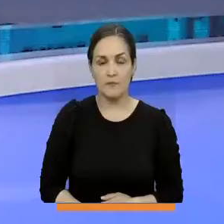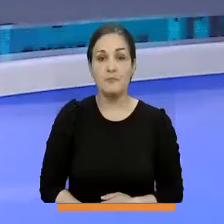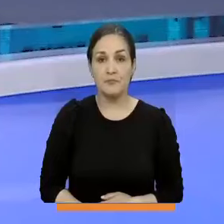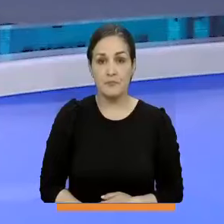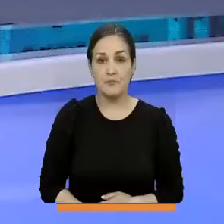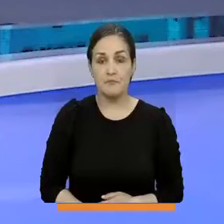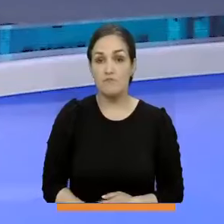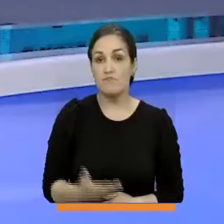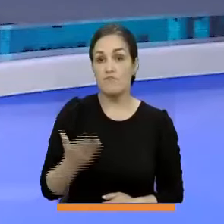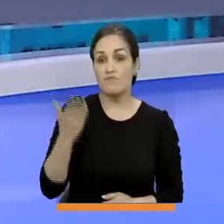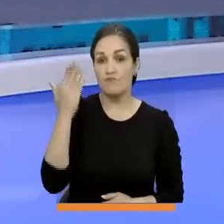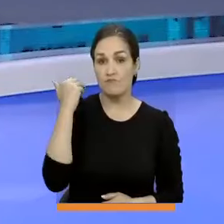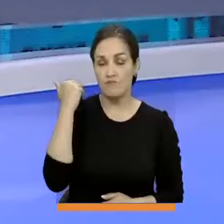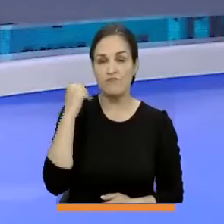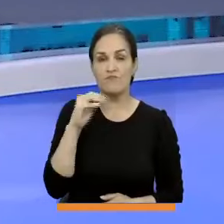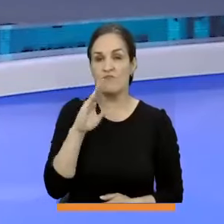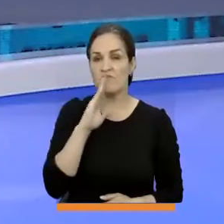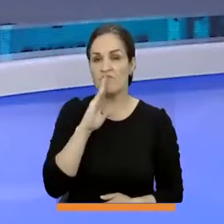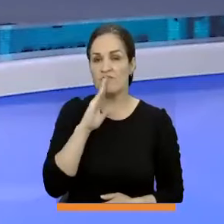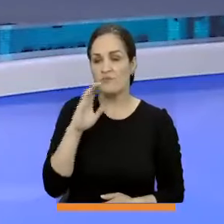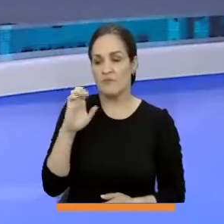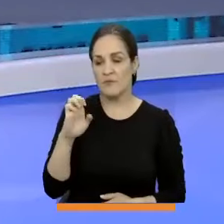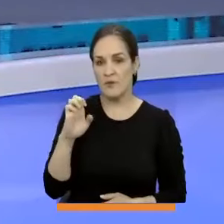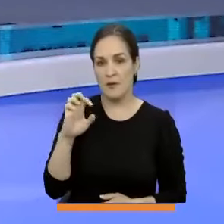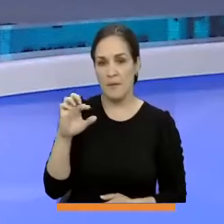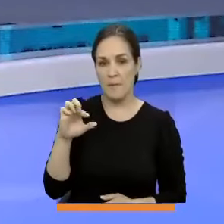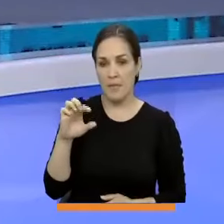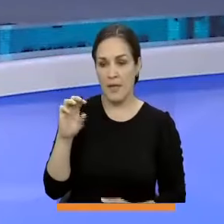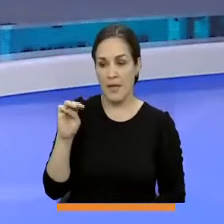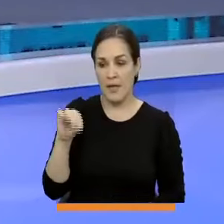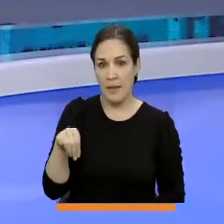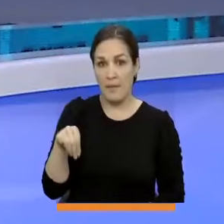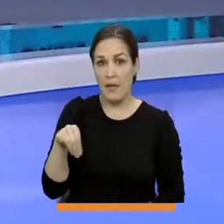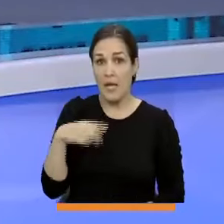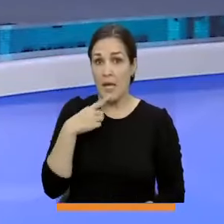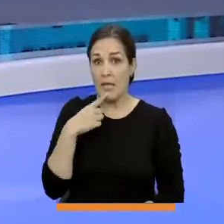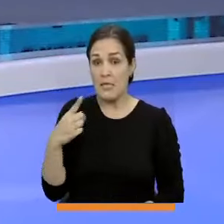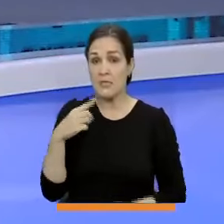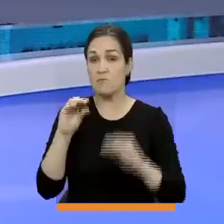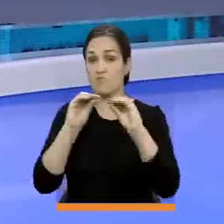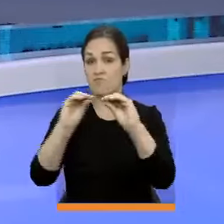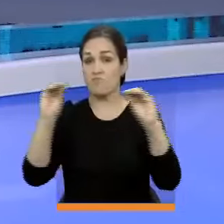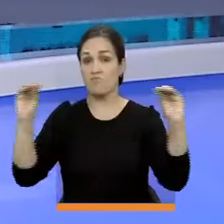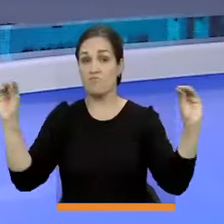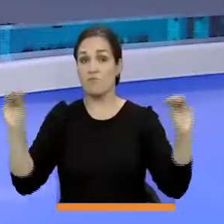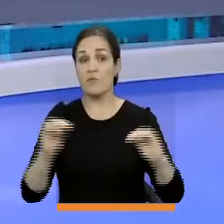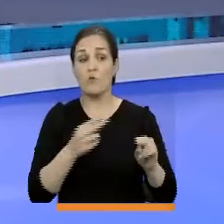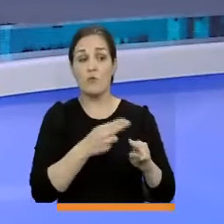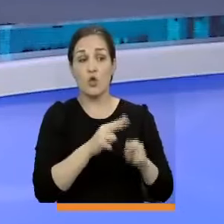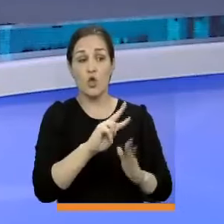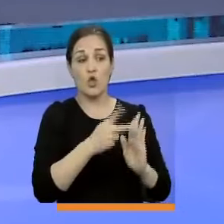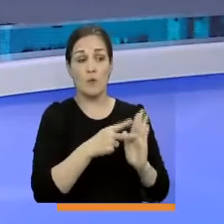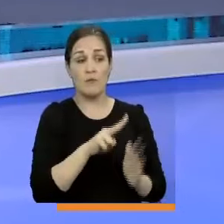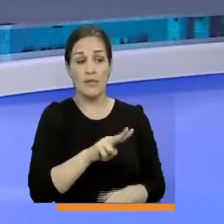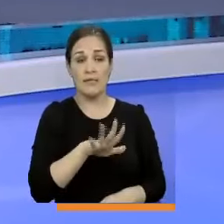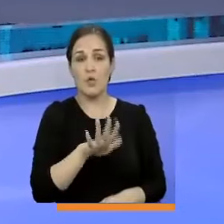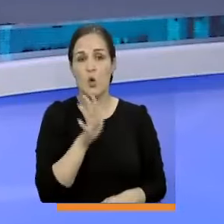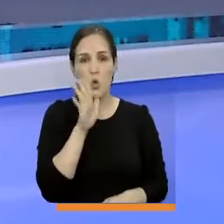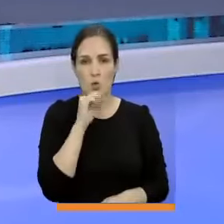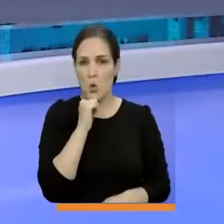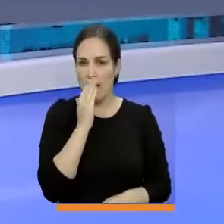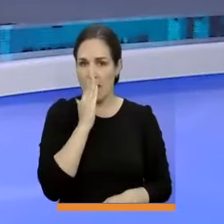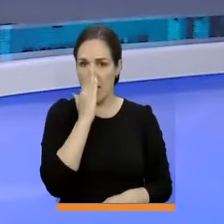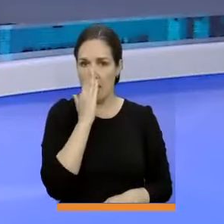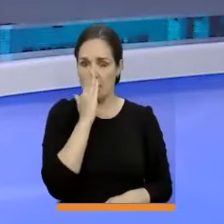Tras las declaraciones por parte de EPM, donde advierten de un déficit en la demanda de gas para 2025, el presidente de